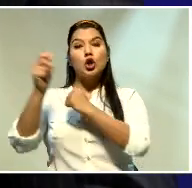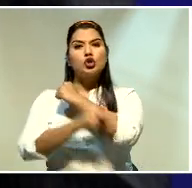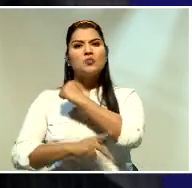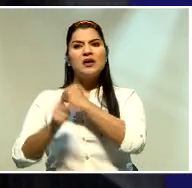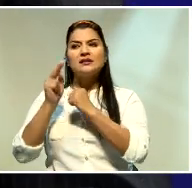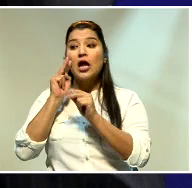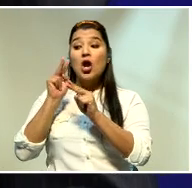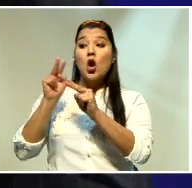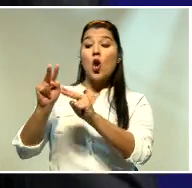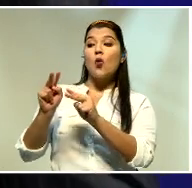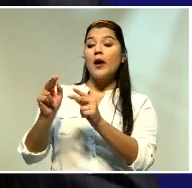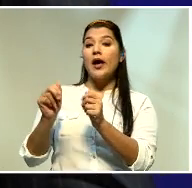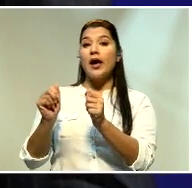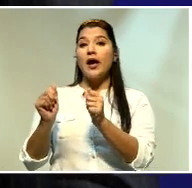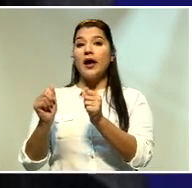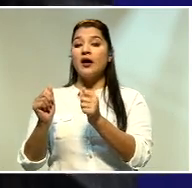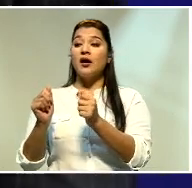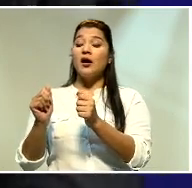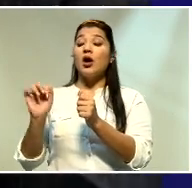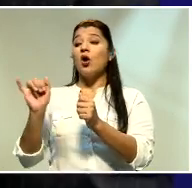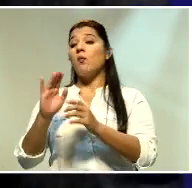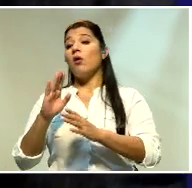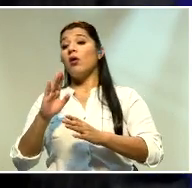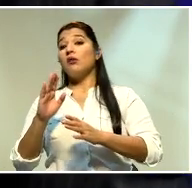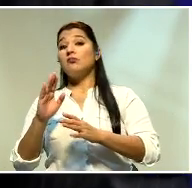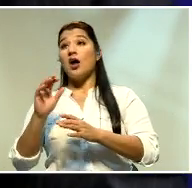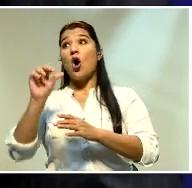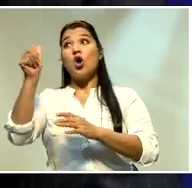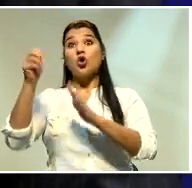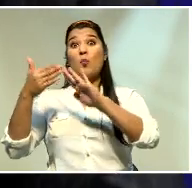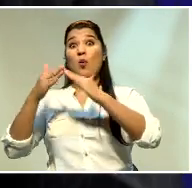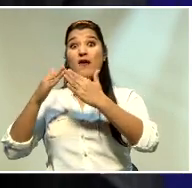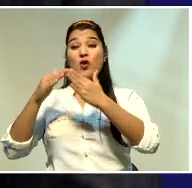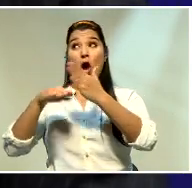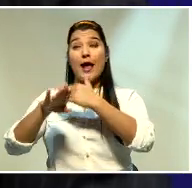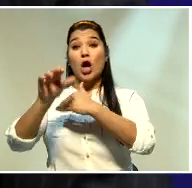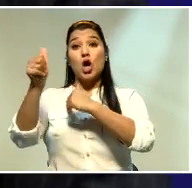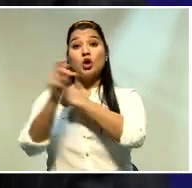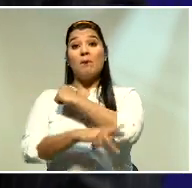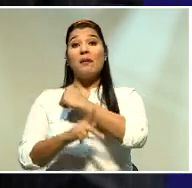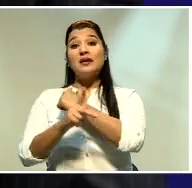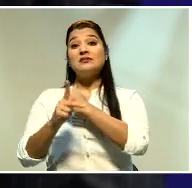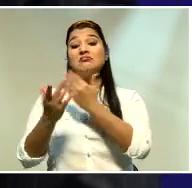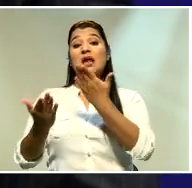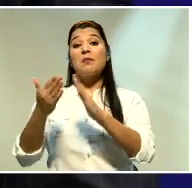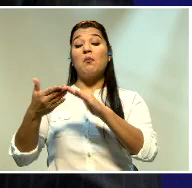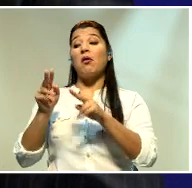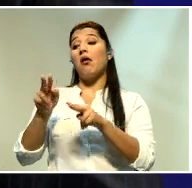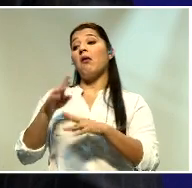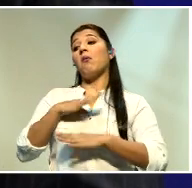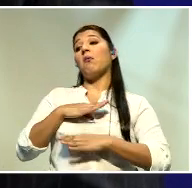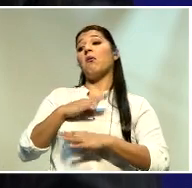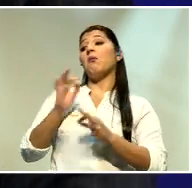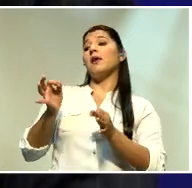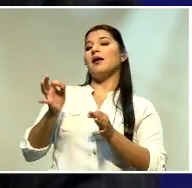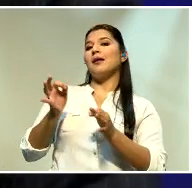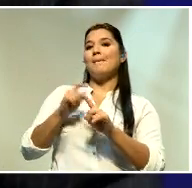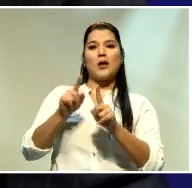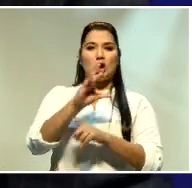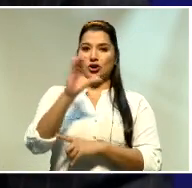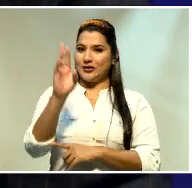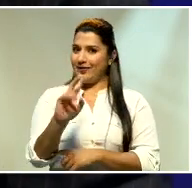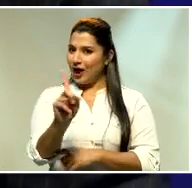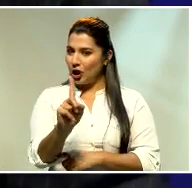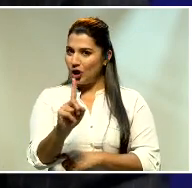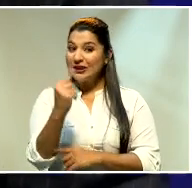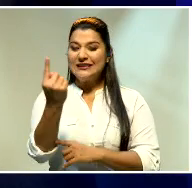con alegría o se conformaría, en Costa Rica no. El costarricense siempre pide más y eso está bien. Eso está bien porque nos